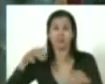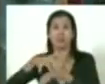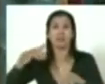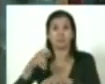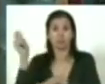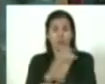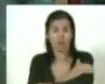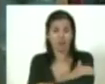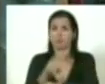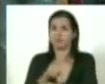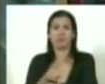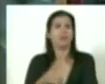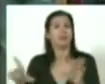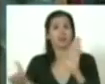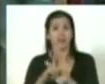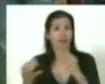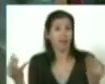inconstitucional,